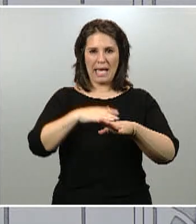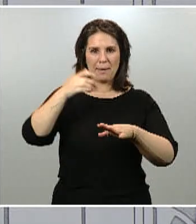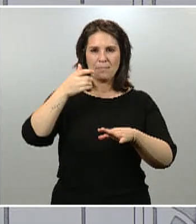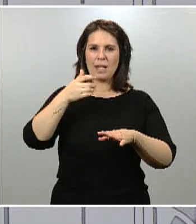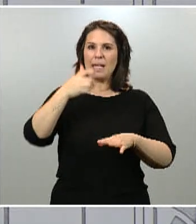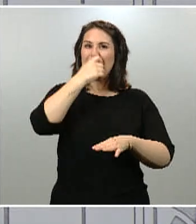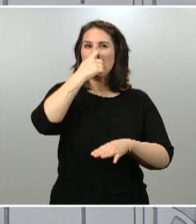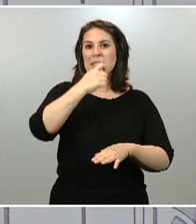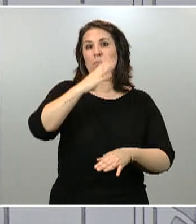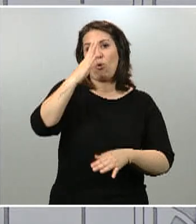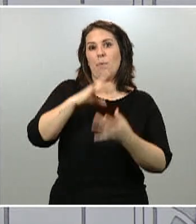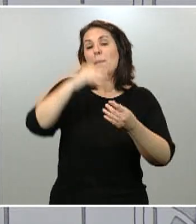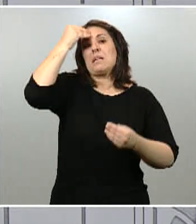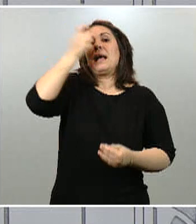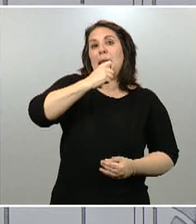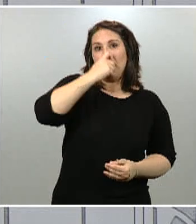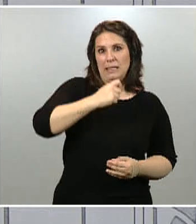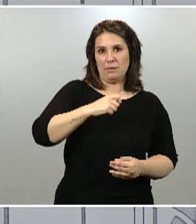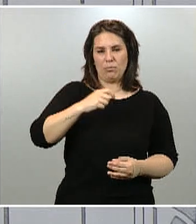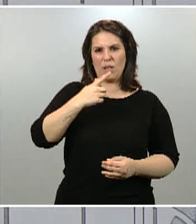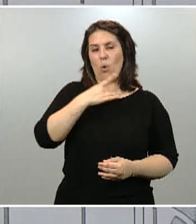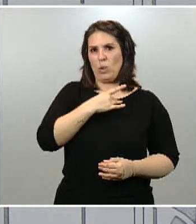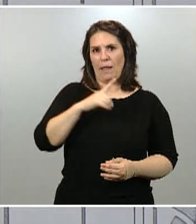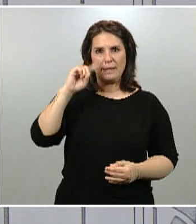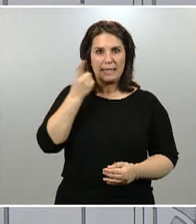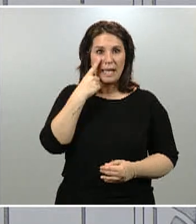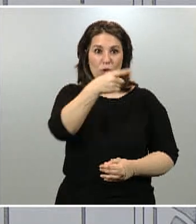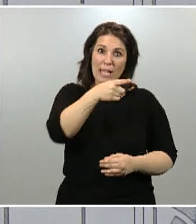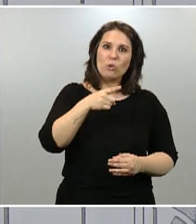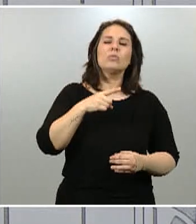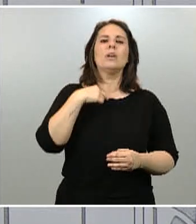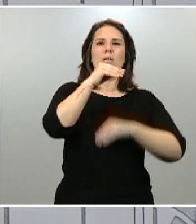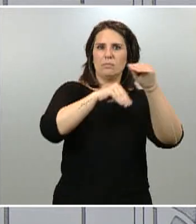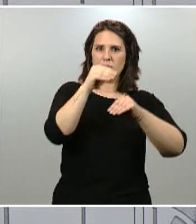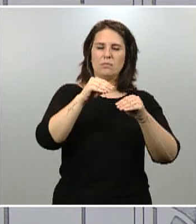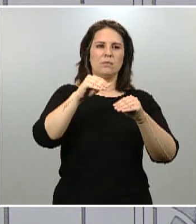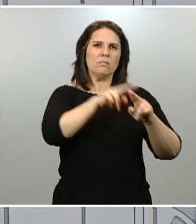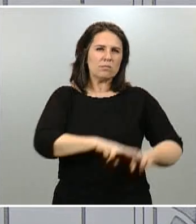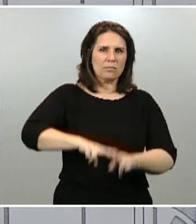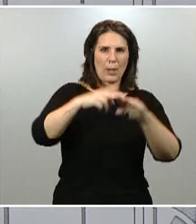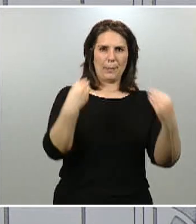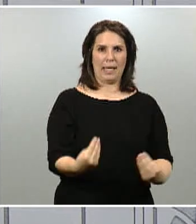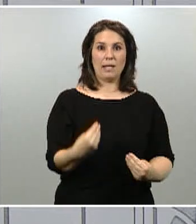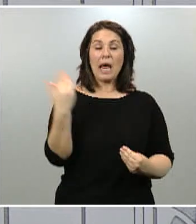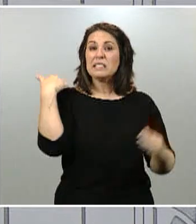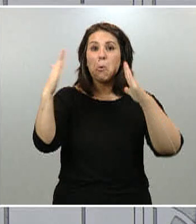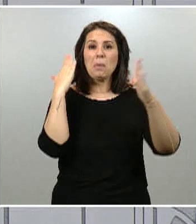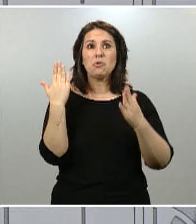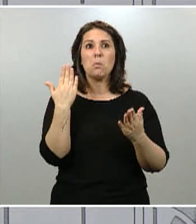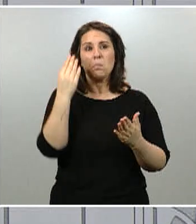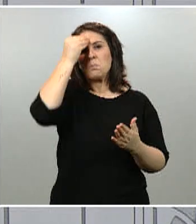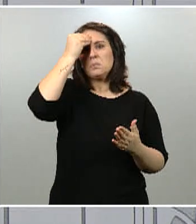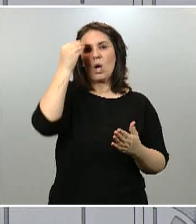posibles orígenes. En aquellos estudios iniciales no se detectó ninguno que fuera positivo con